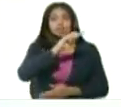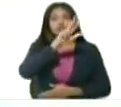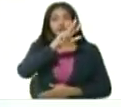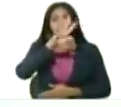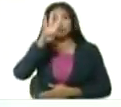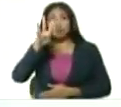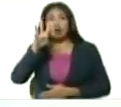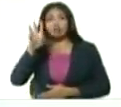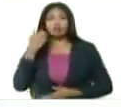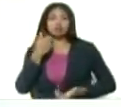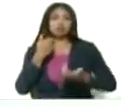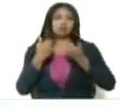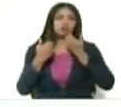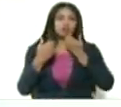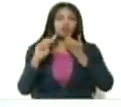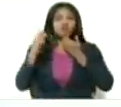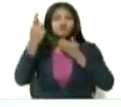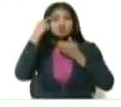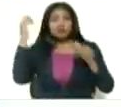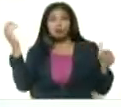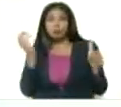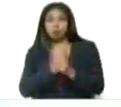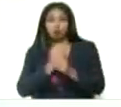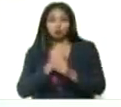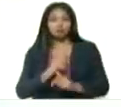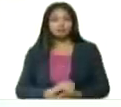25.134 casos en un día.